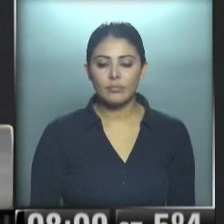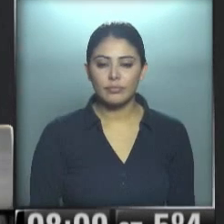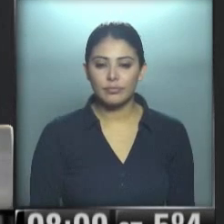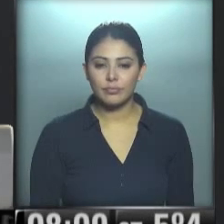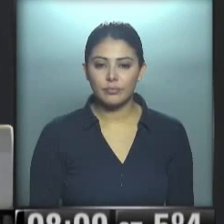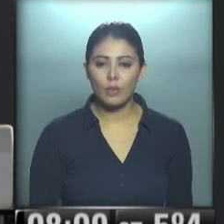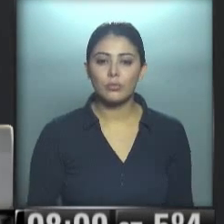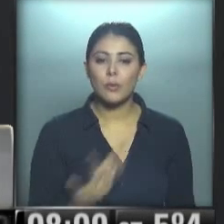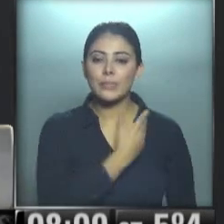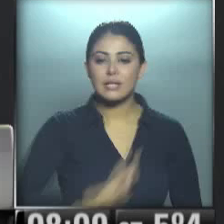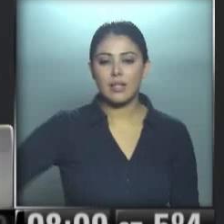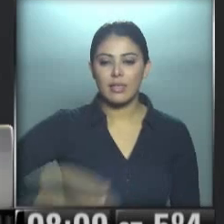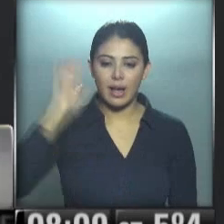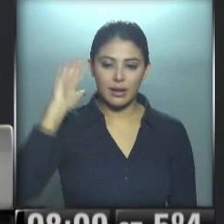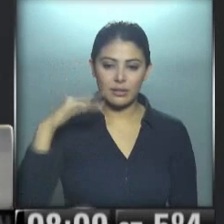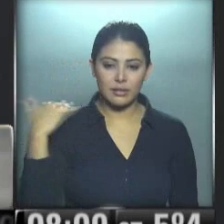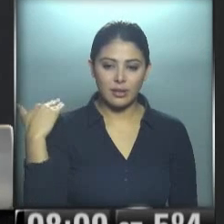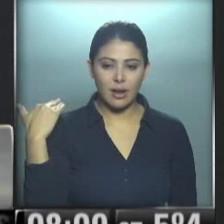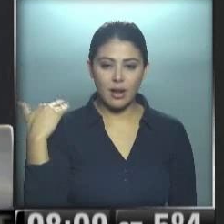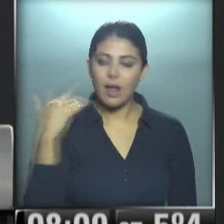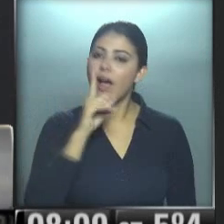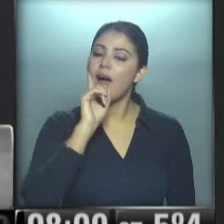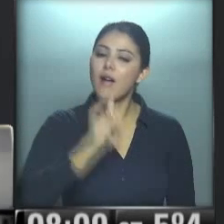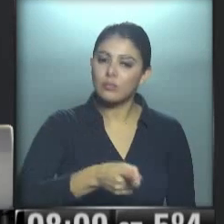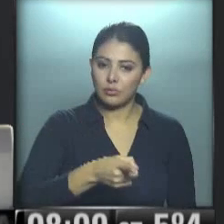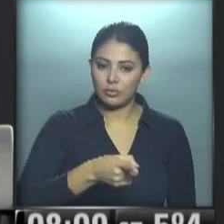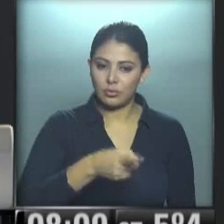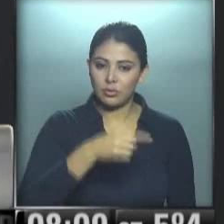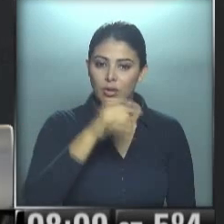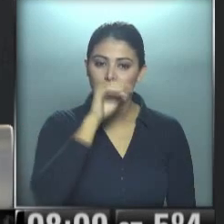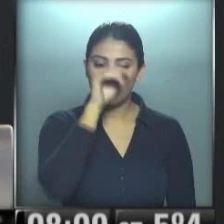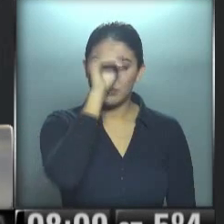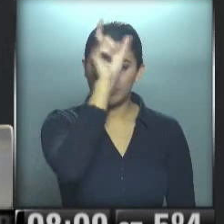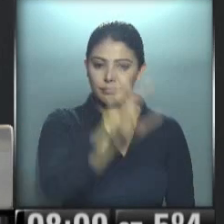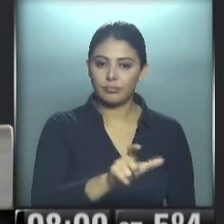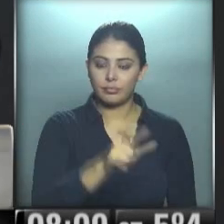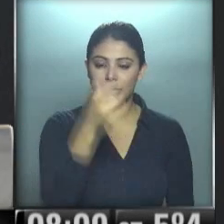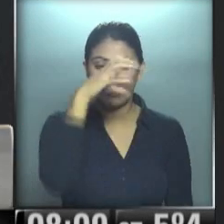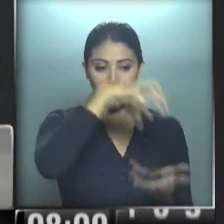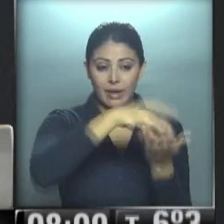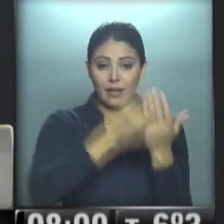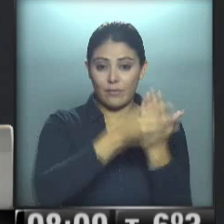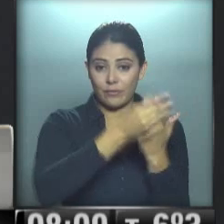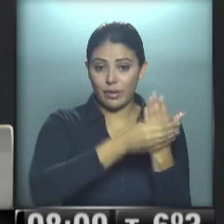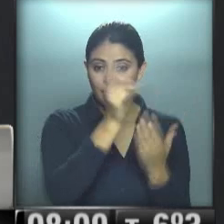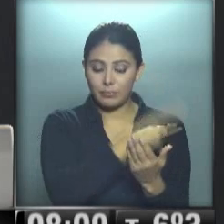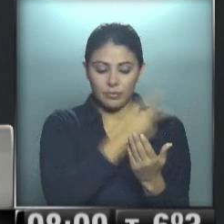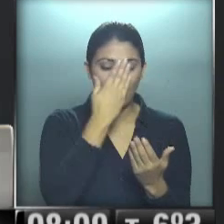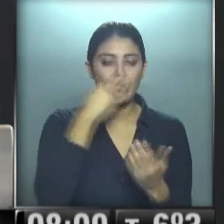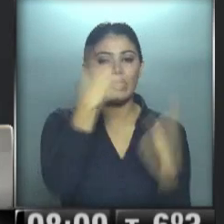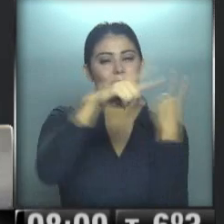la presidente de la nación ha instruido tanto la jefatura benítez ministro como las distintas